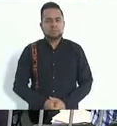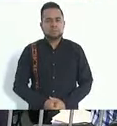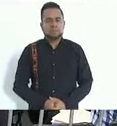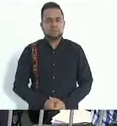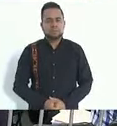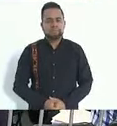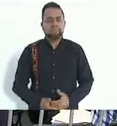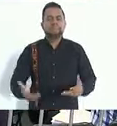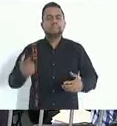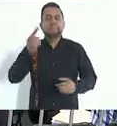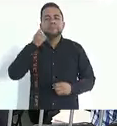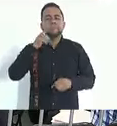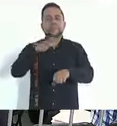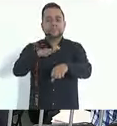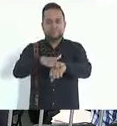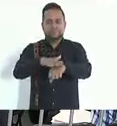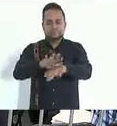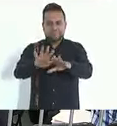Miren,